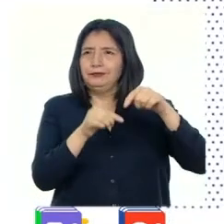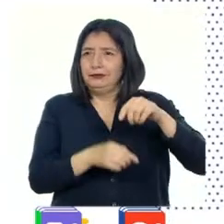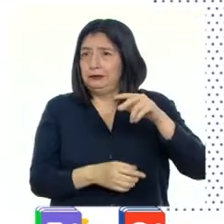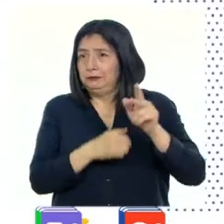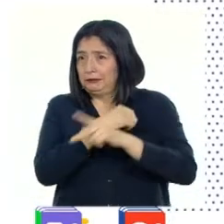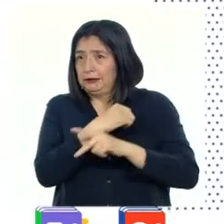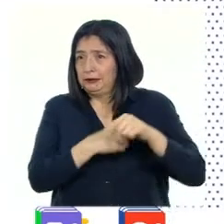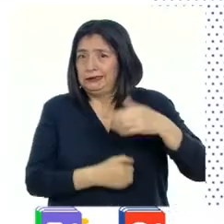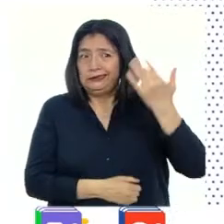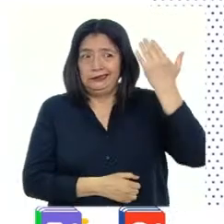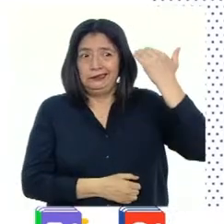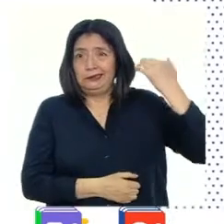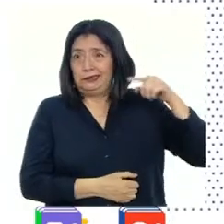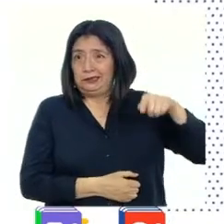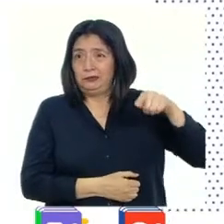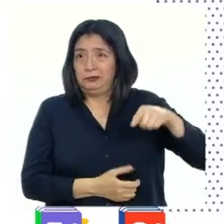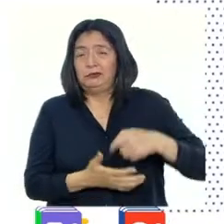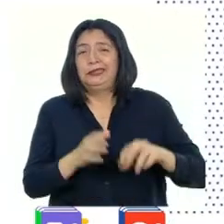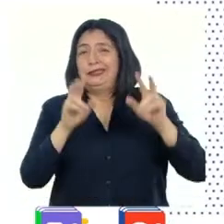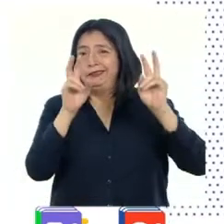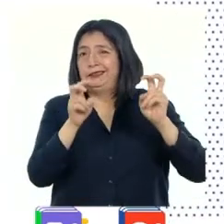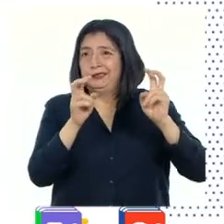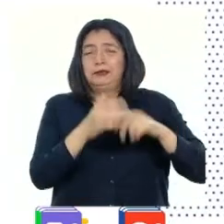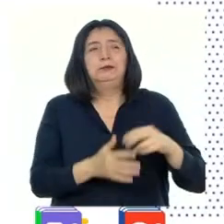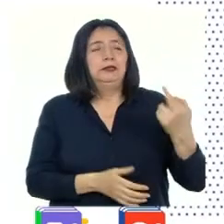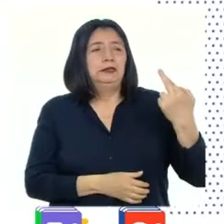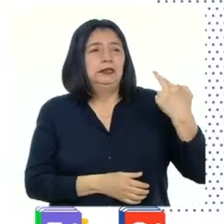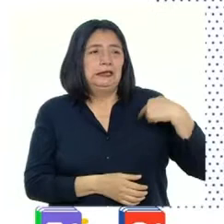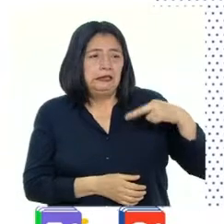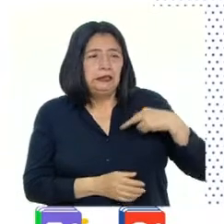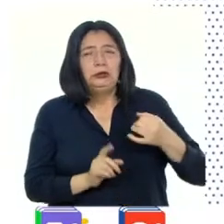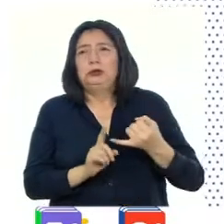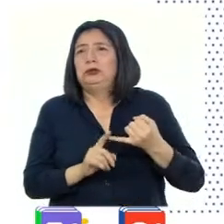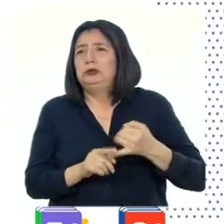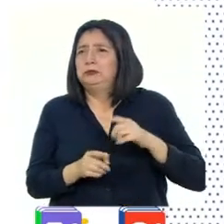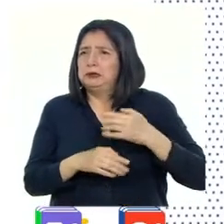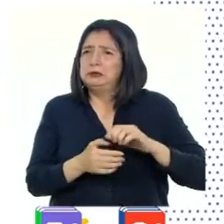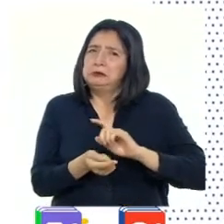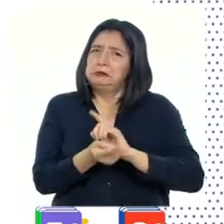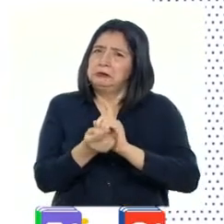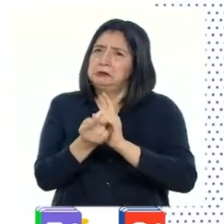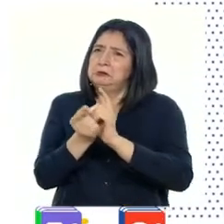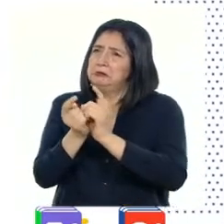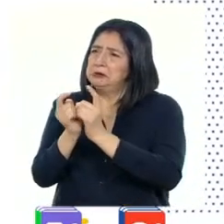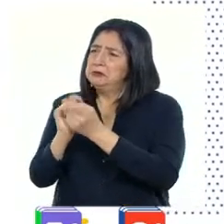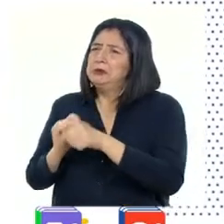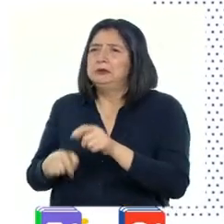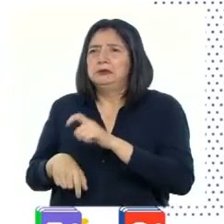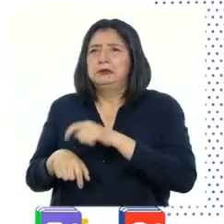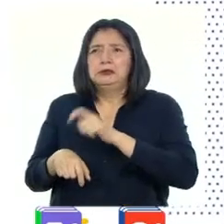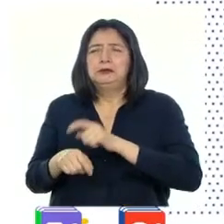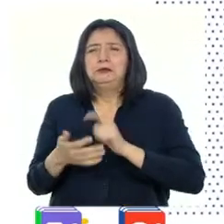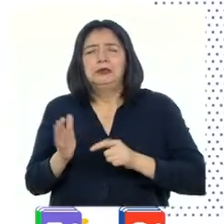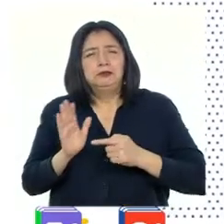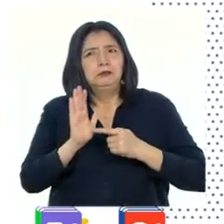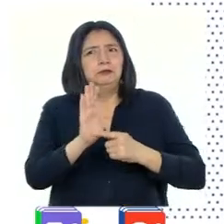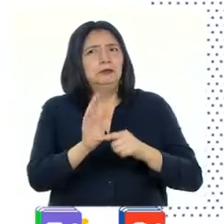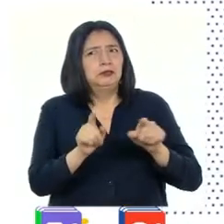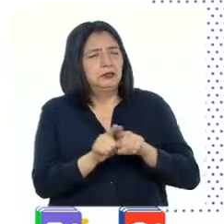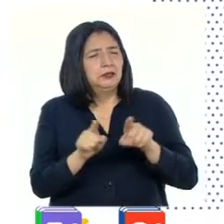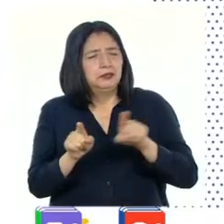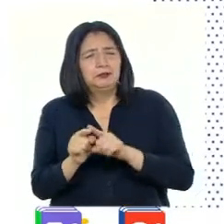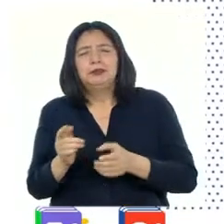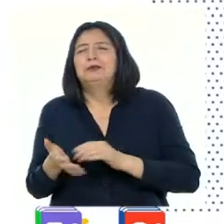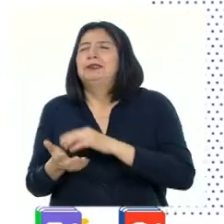país. Antiguamente, las temáticas eran religiosas, pero con el tiempo fueron variando para representar